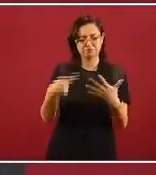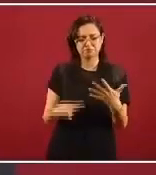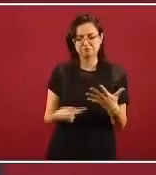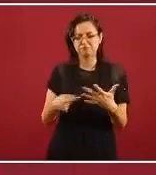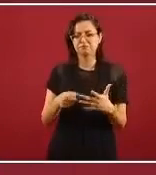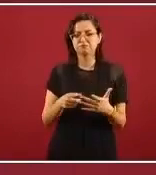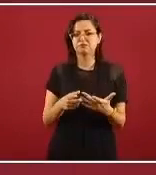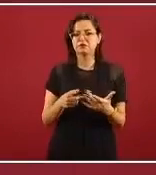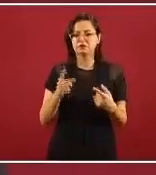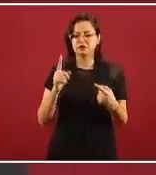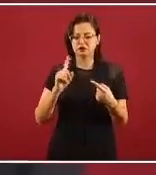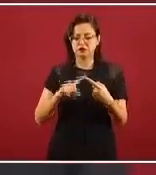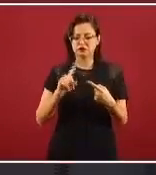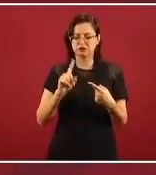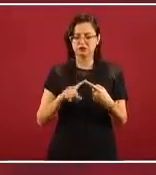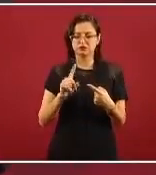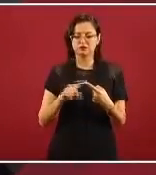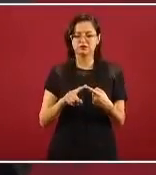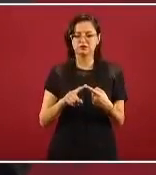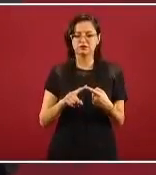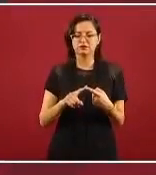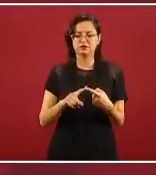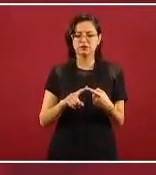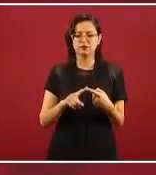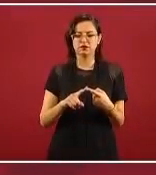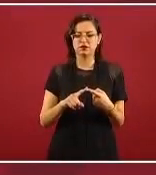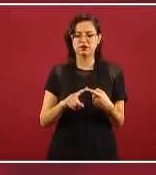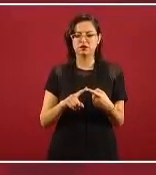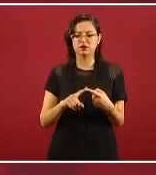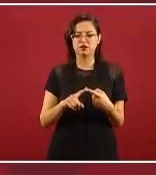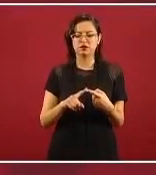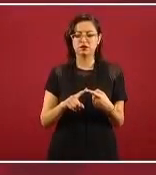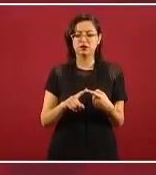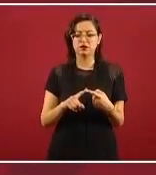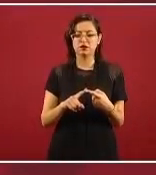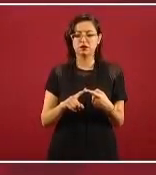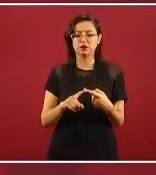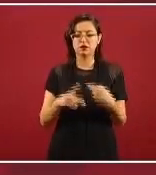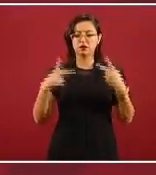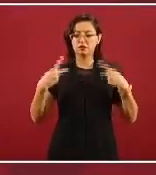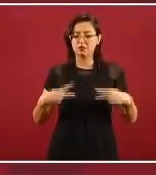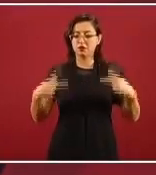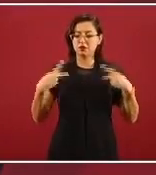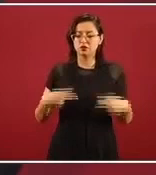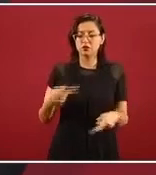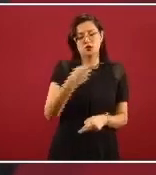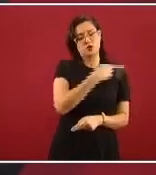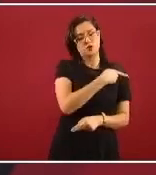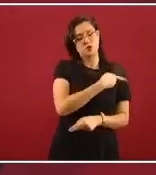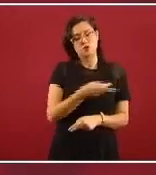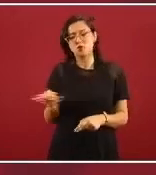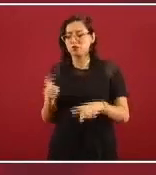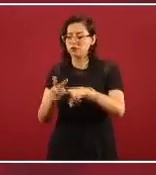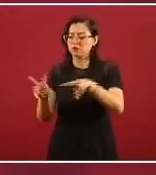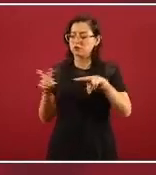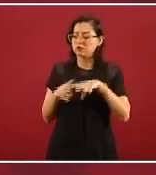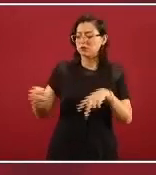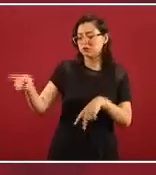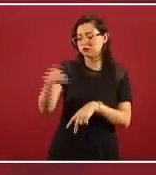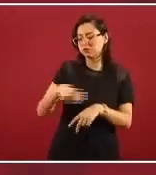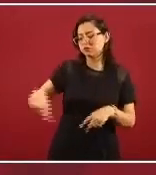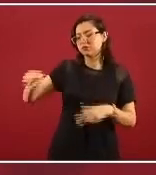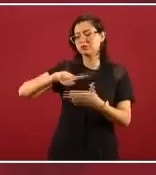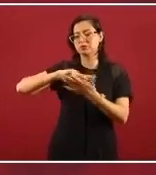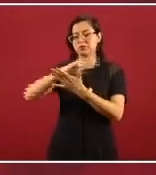Primero, el blindaje a los más pobres y vulnerables con los